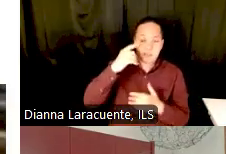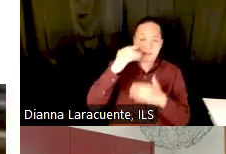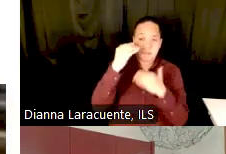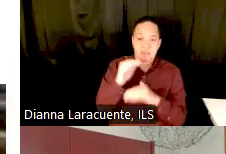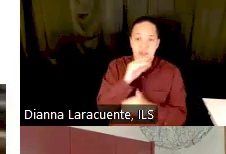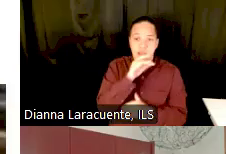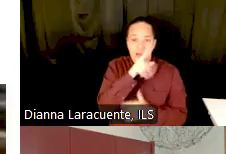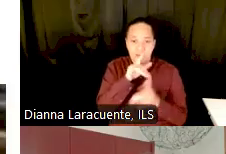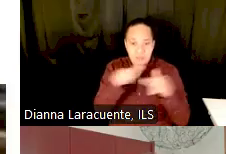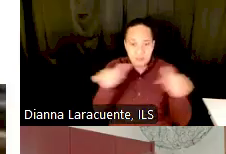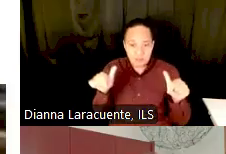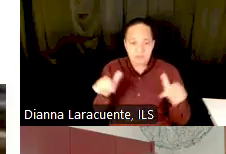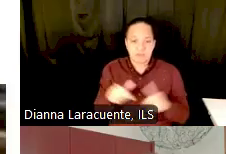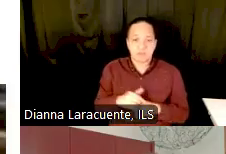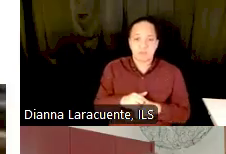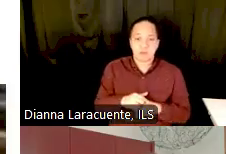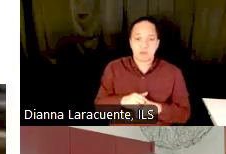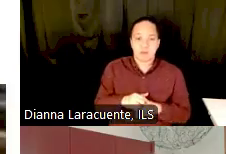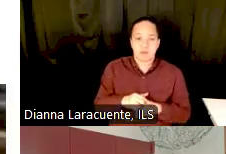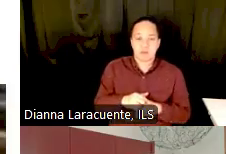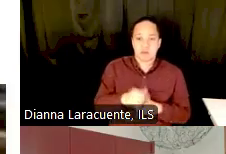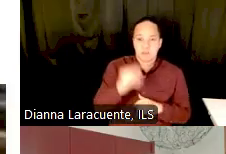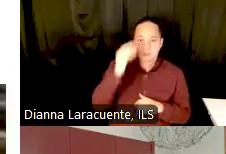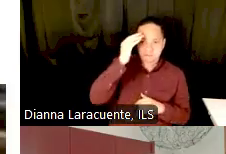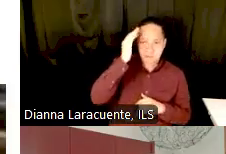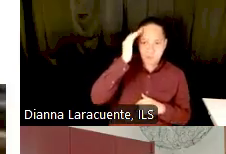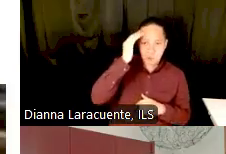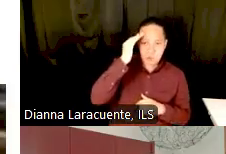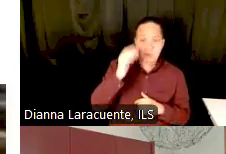habla y el lenguaje, trastorno del espectro de autismo y trastorno de aprendizaje.